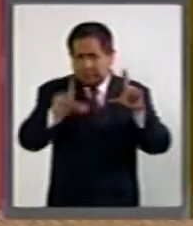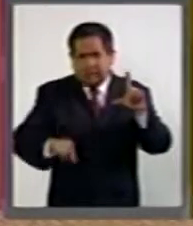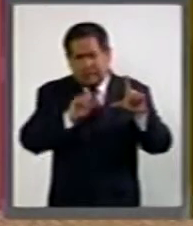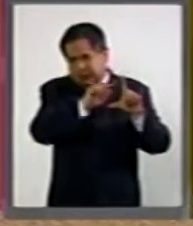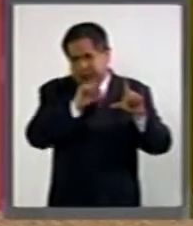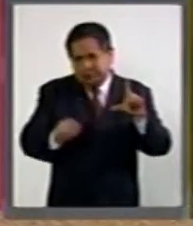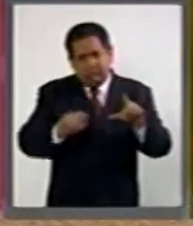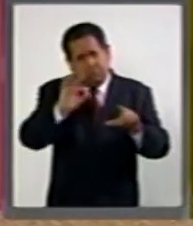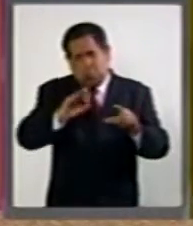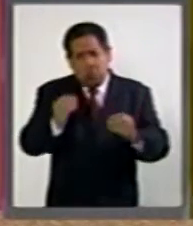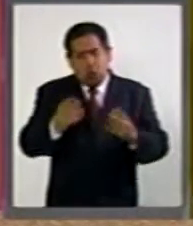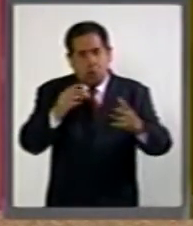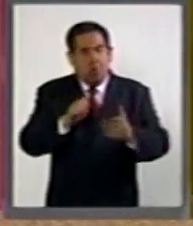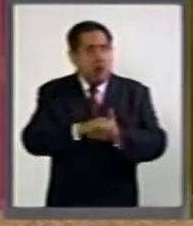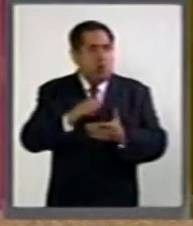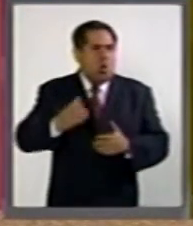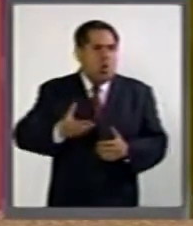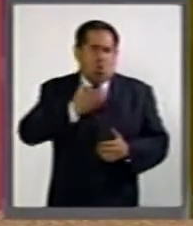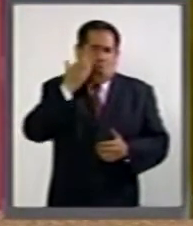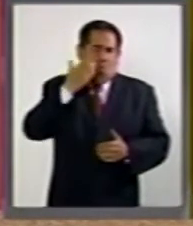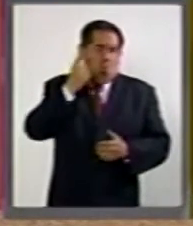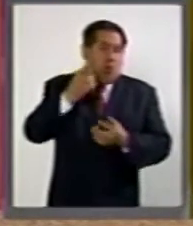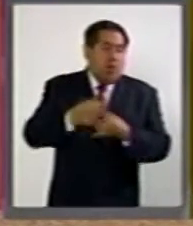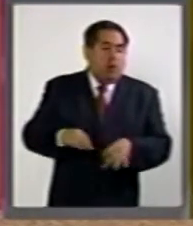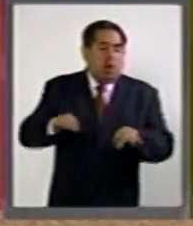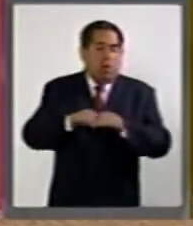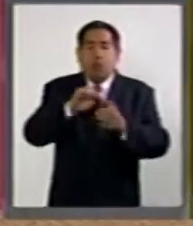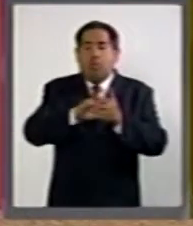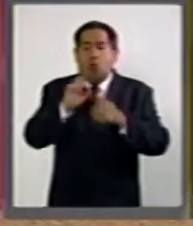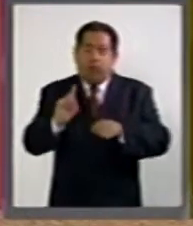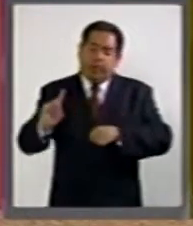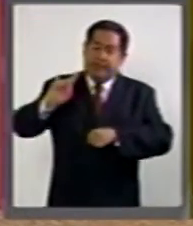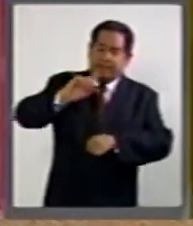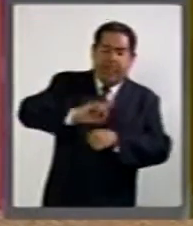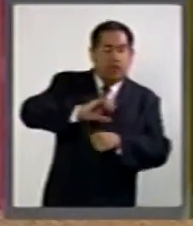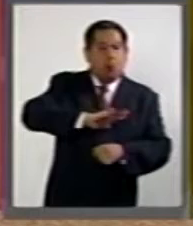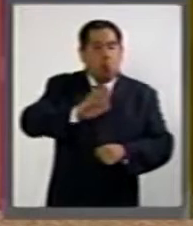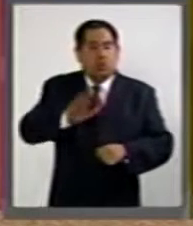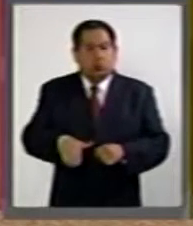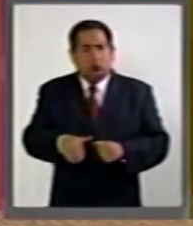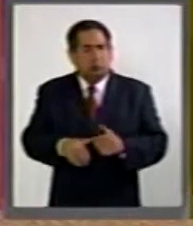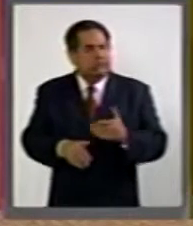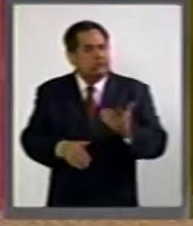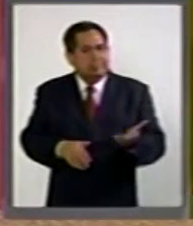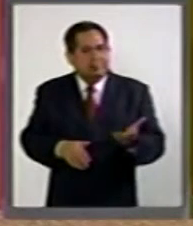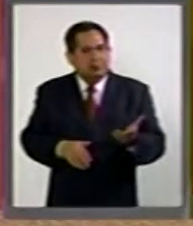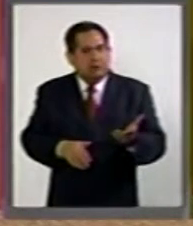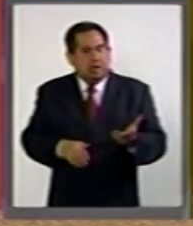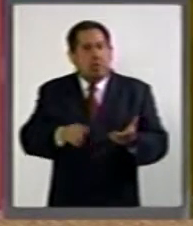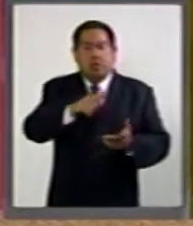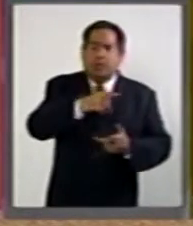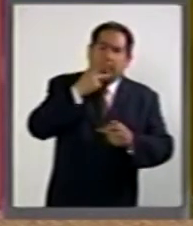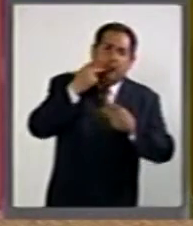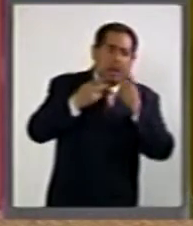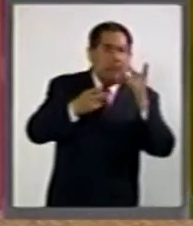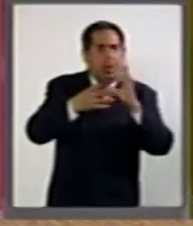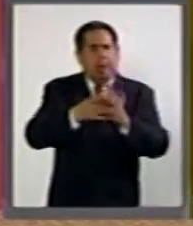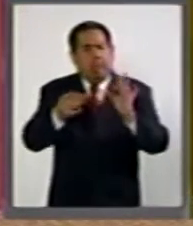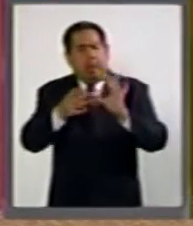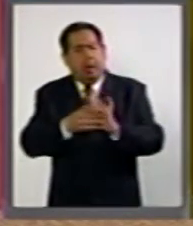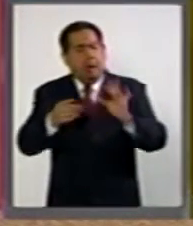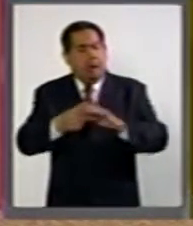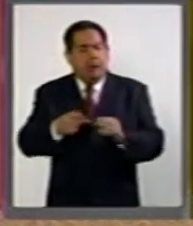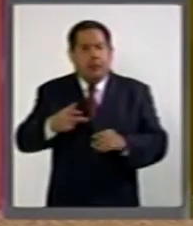ejemplo, en una tradición tan importante como el Día de Muertos, todo mundo habla